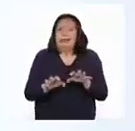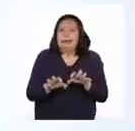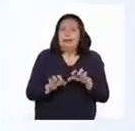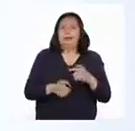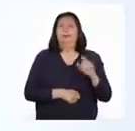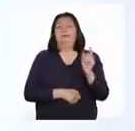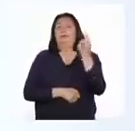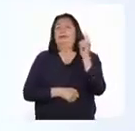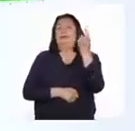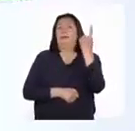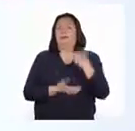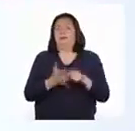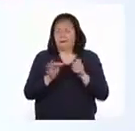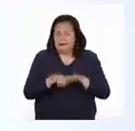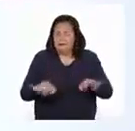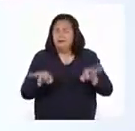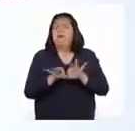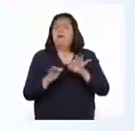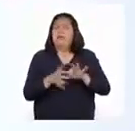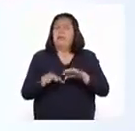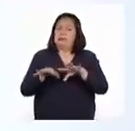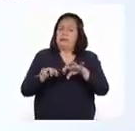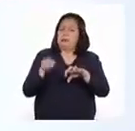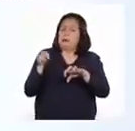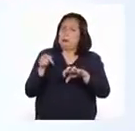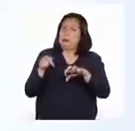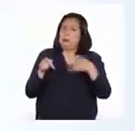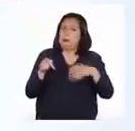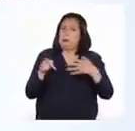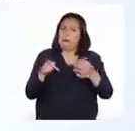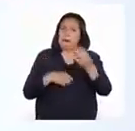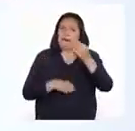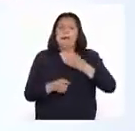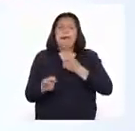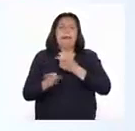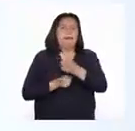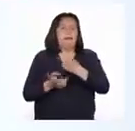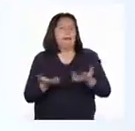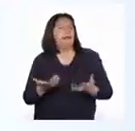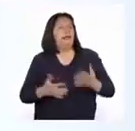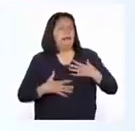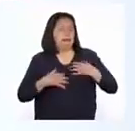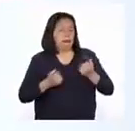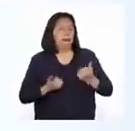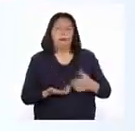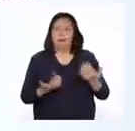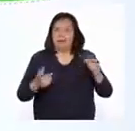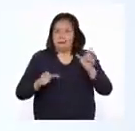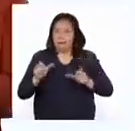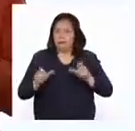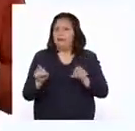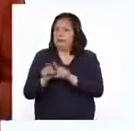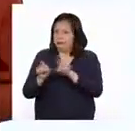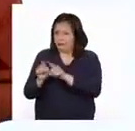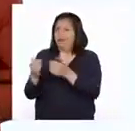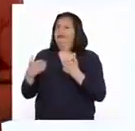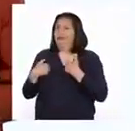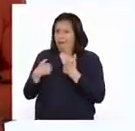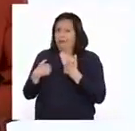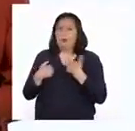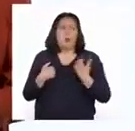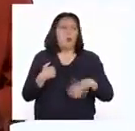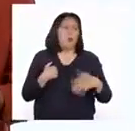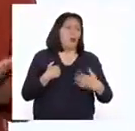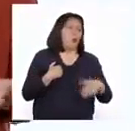Primero, es importante precisar que las heladas pueden provocar daños en la salud de las personas, pero también de los animales. Además,